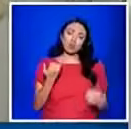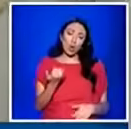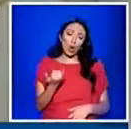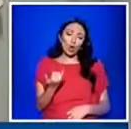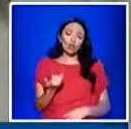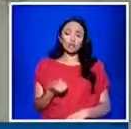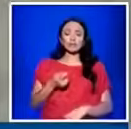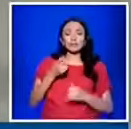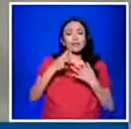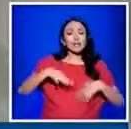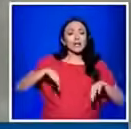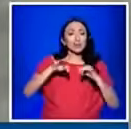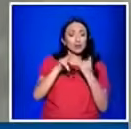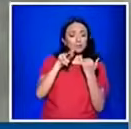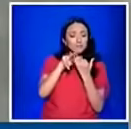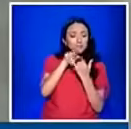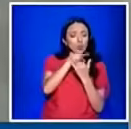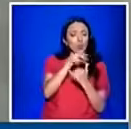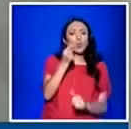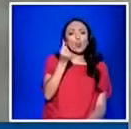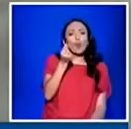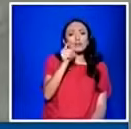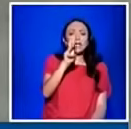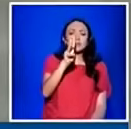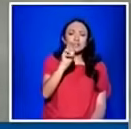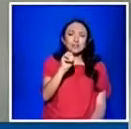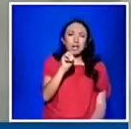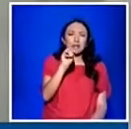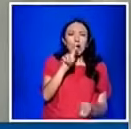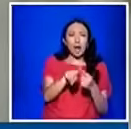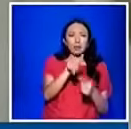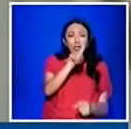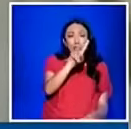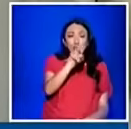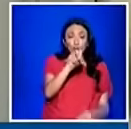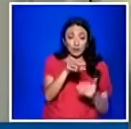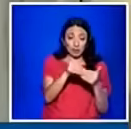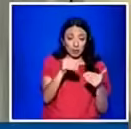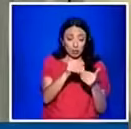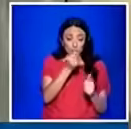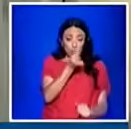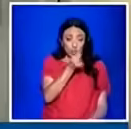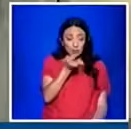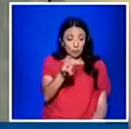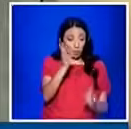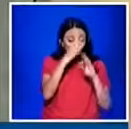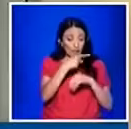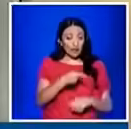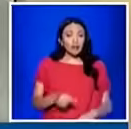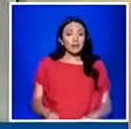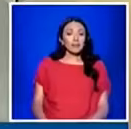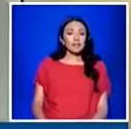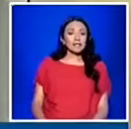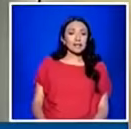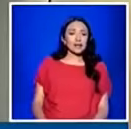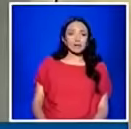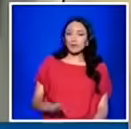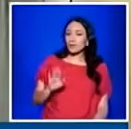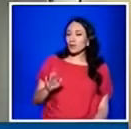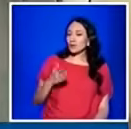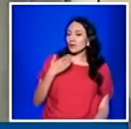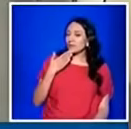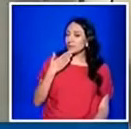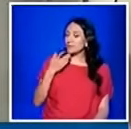una esterilización de un animal cuesta entre 60 y 120 dólares, pero este servicio es gratuito. ¿Cómo están? Muy buenos días.